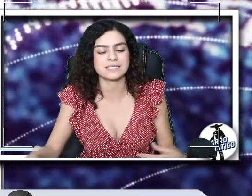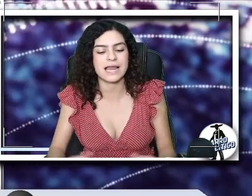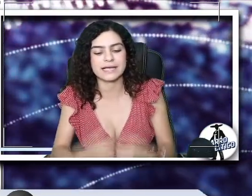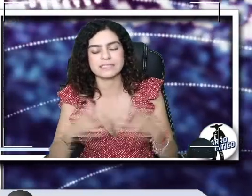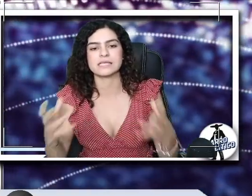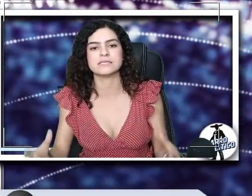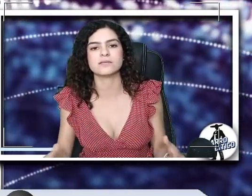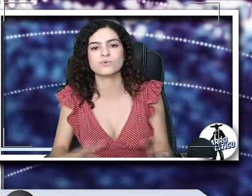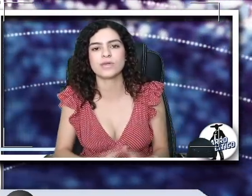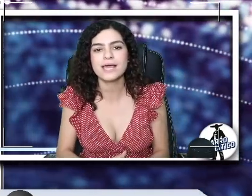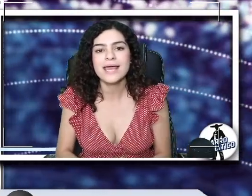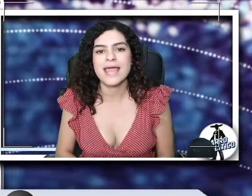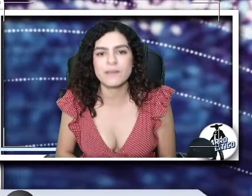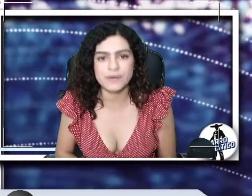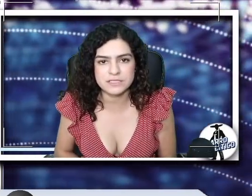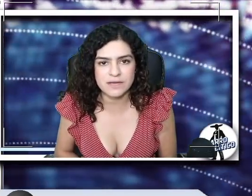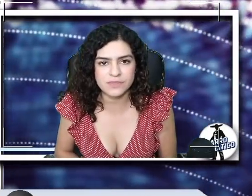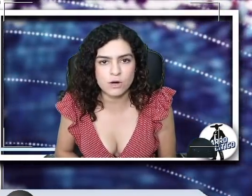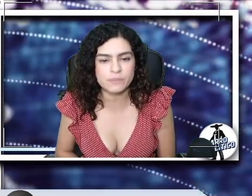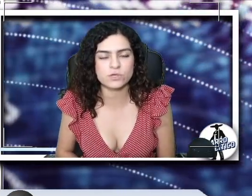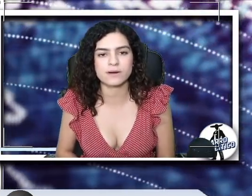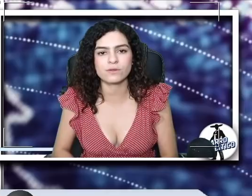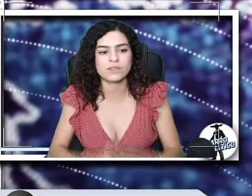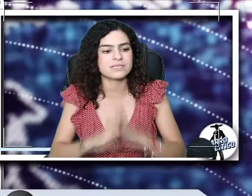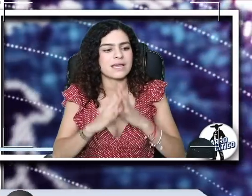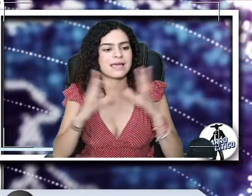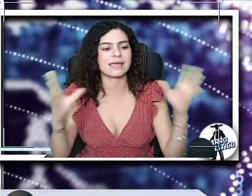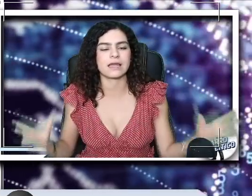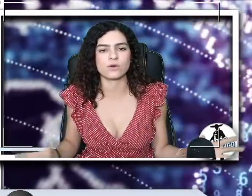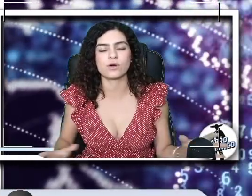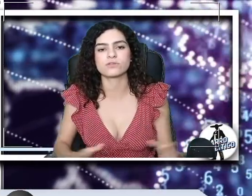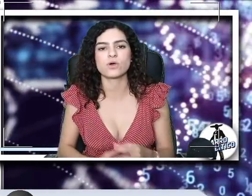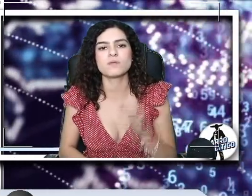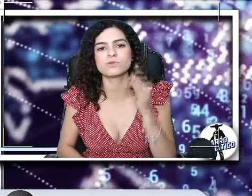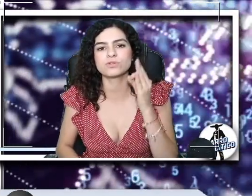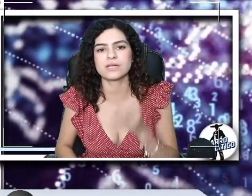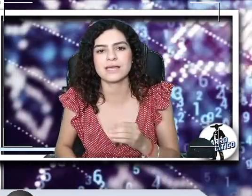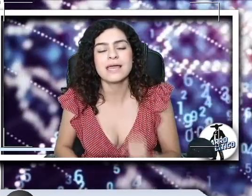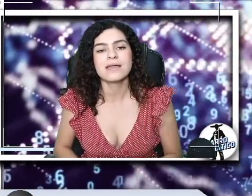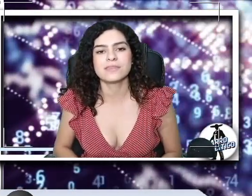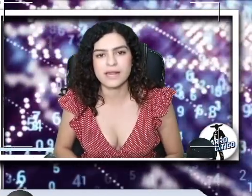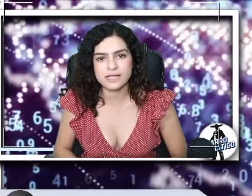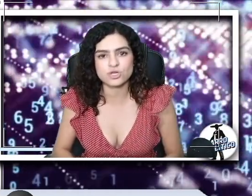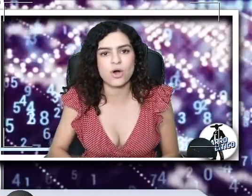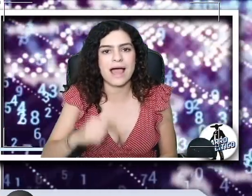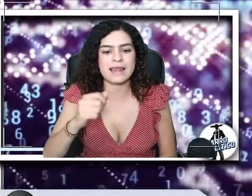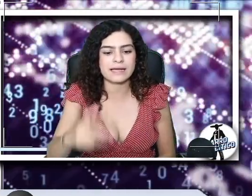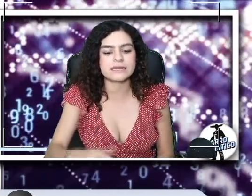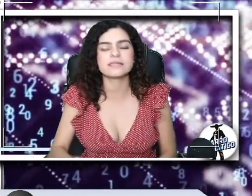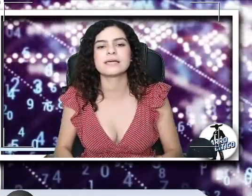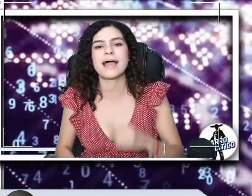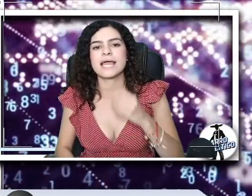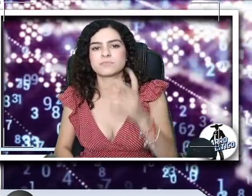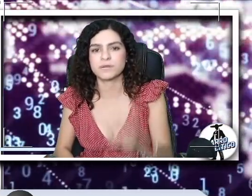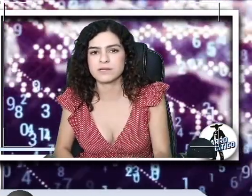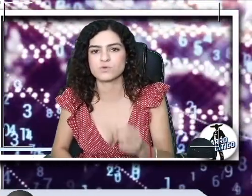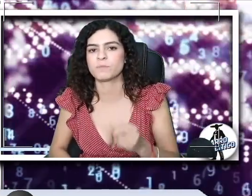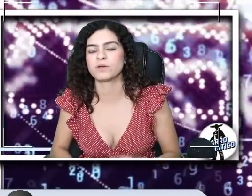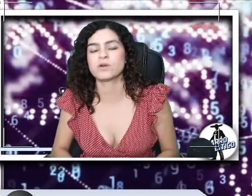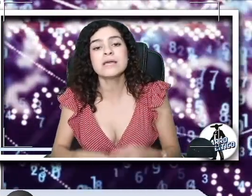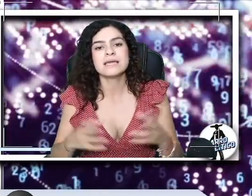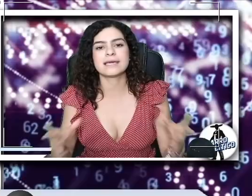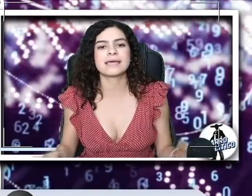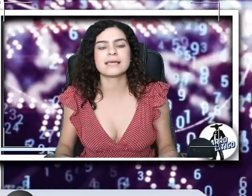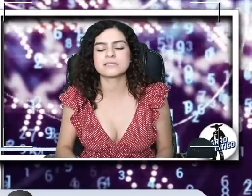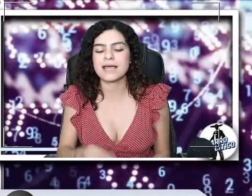entra y sale, que se distribuye, el presidente López Obrador dice que no, que todo el mundo tiene derecho a la crítica, a expresar su